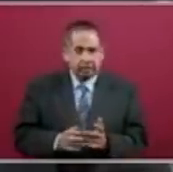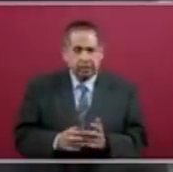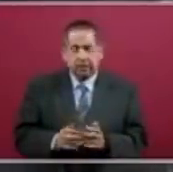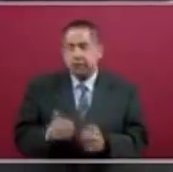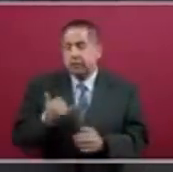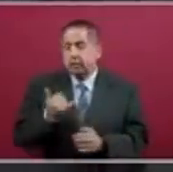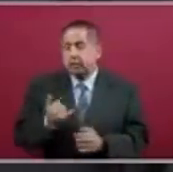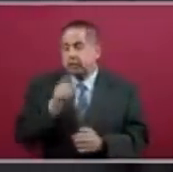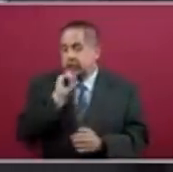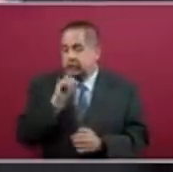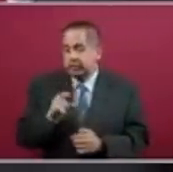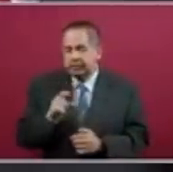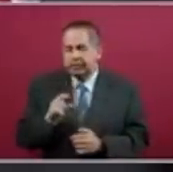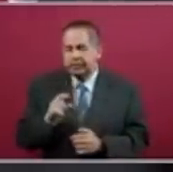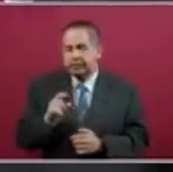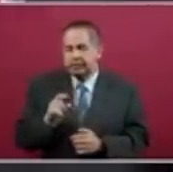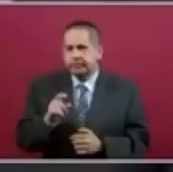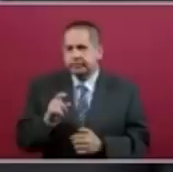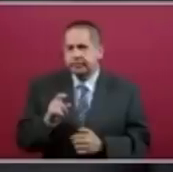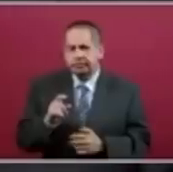se